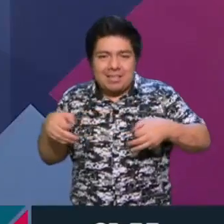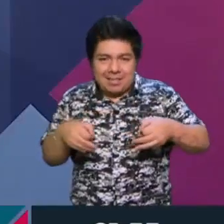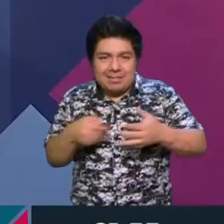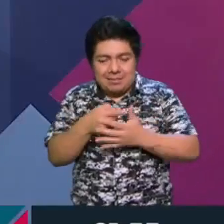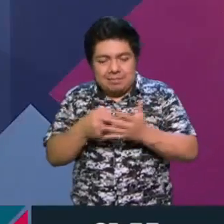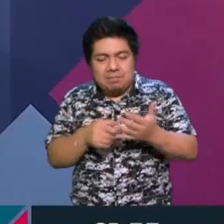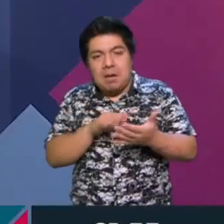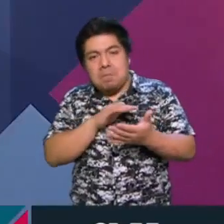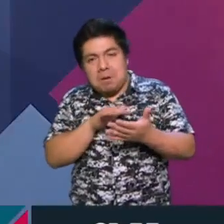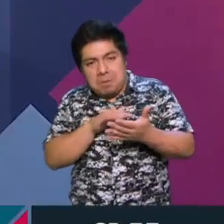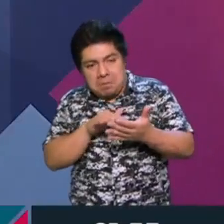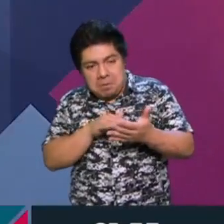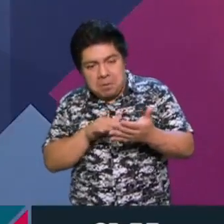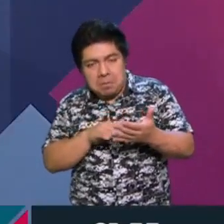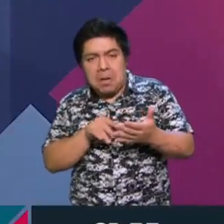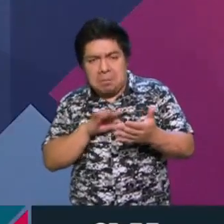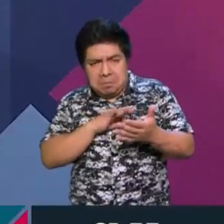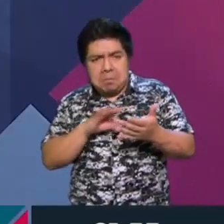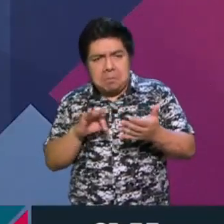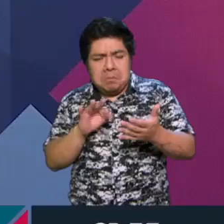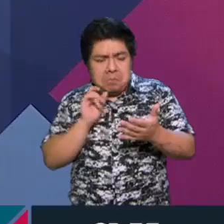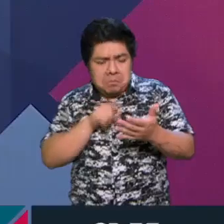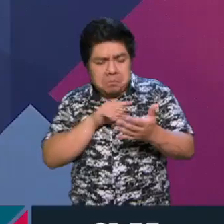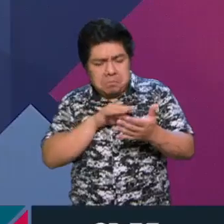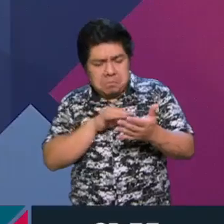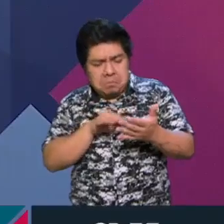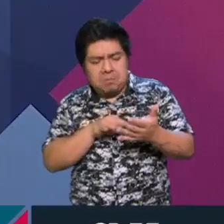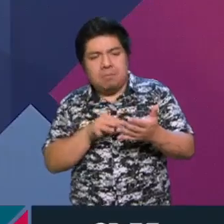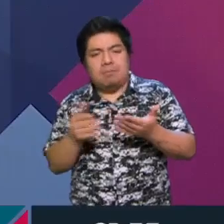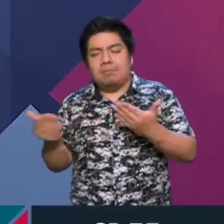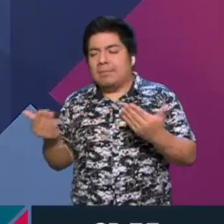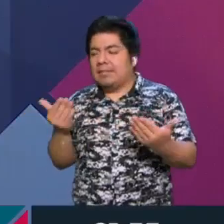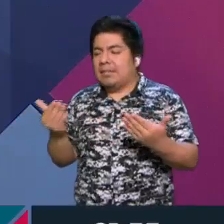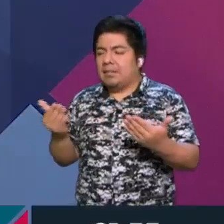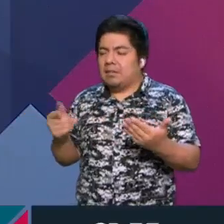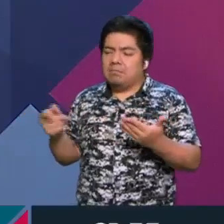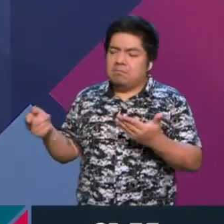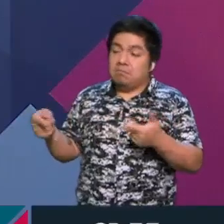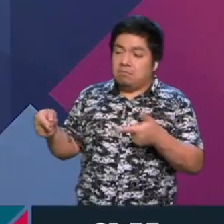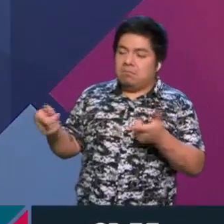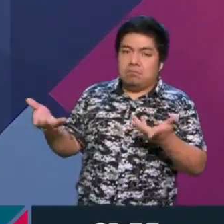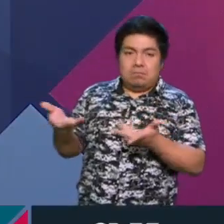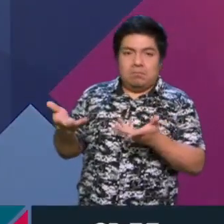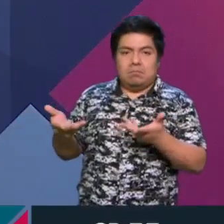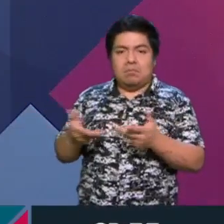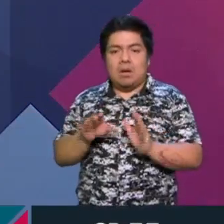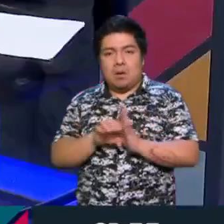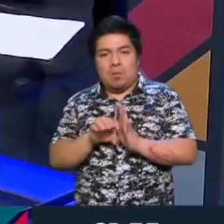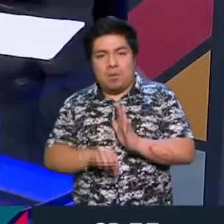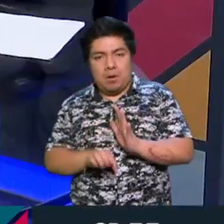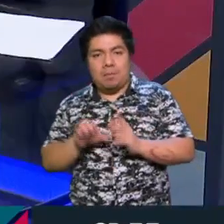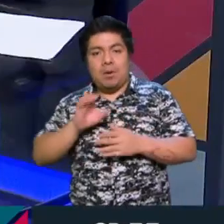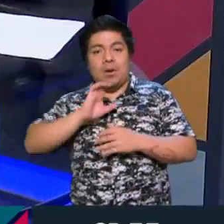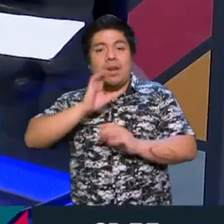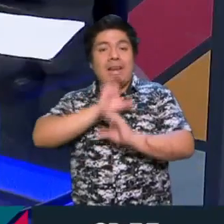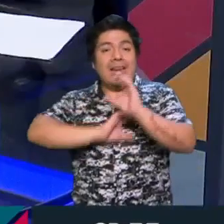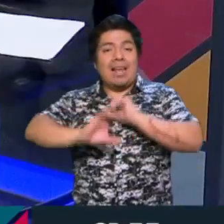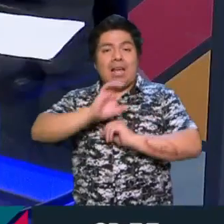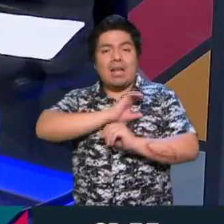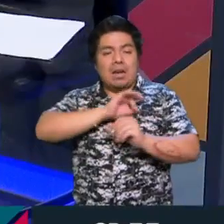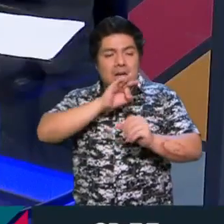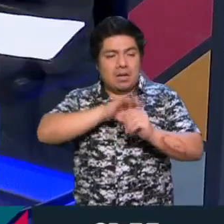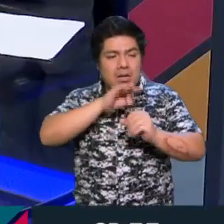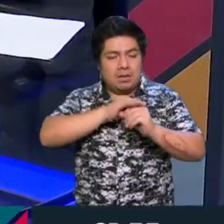leer hoy en día y lo comparamos con lo que ha ocurrido. La elección de Claudia Sheinbaum